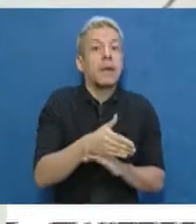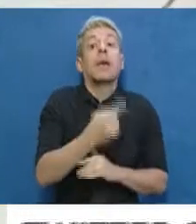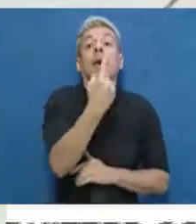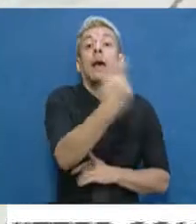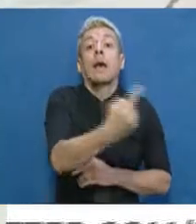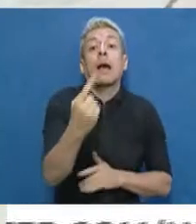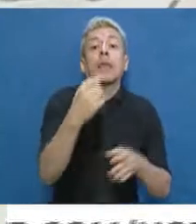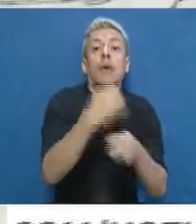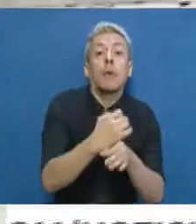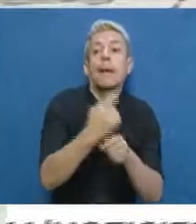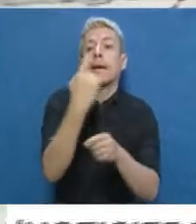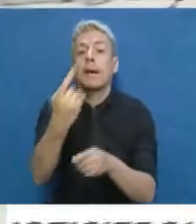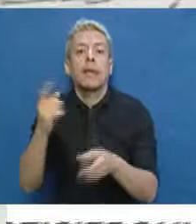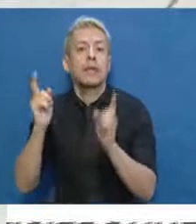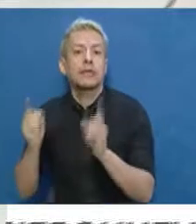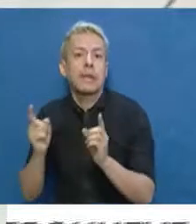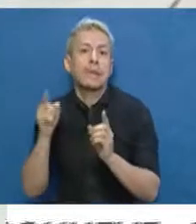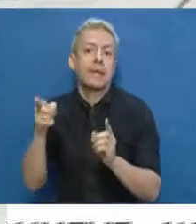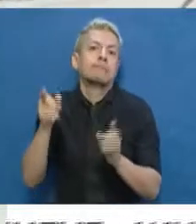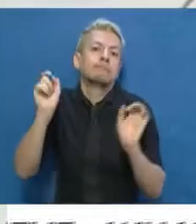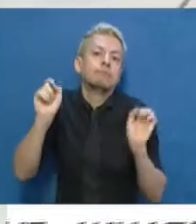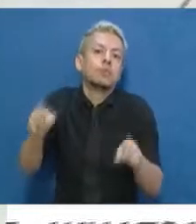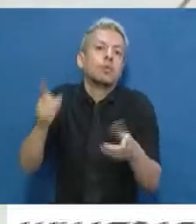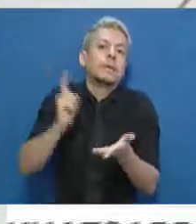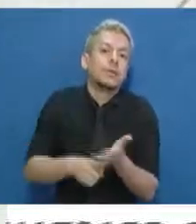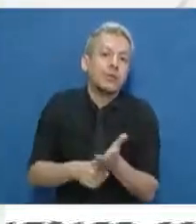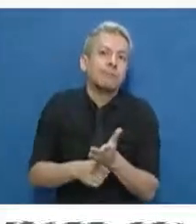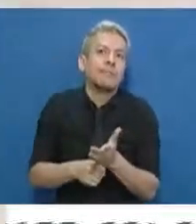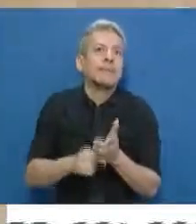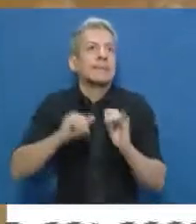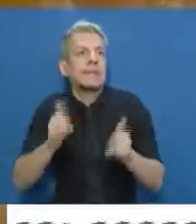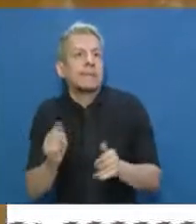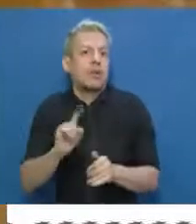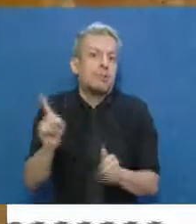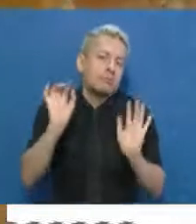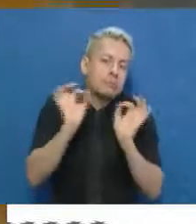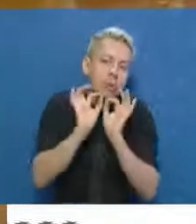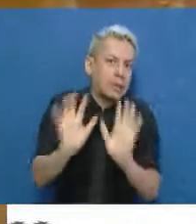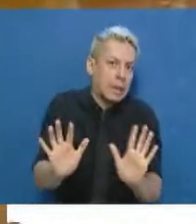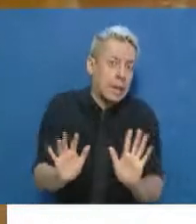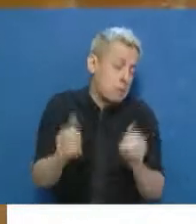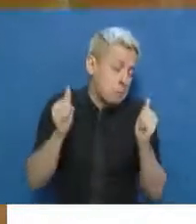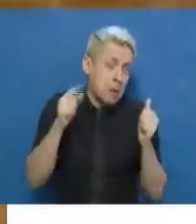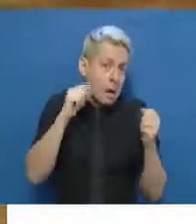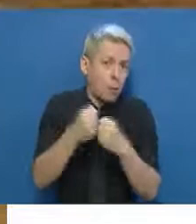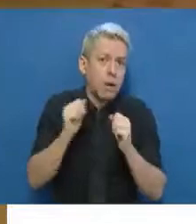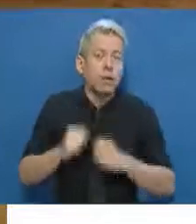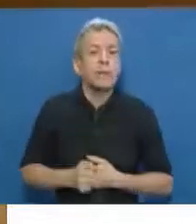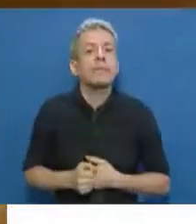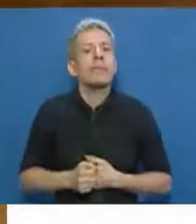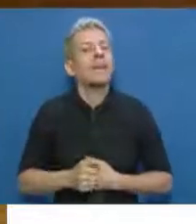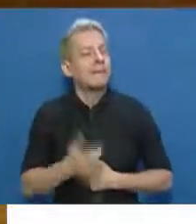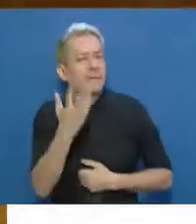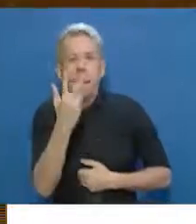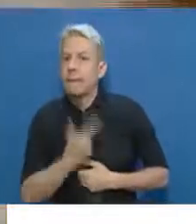su política de acción y estoy totalmente de acuerdo que así sea. Ver a los chicos de nuevo. Eso es lo más gratificante, lo